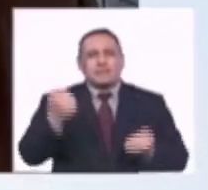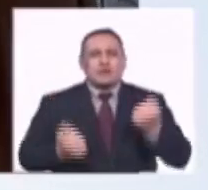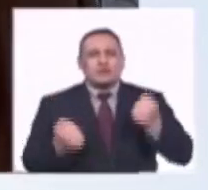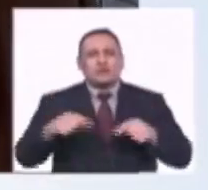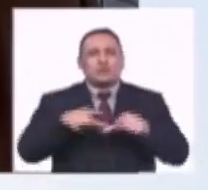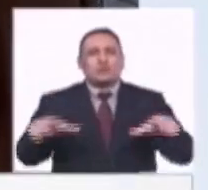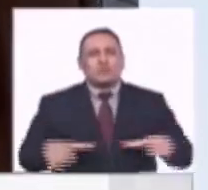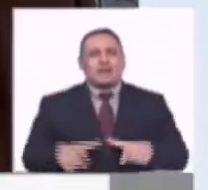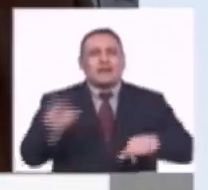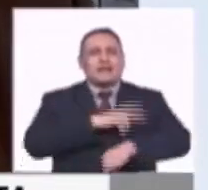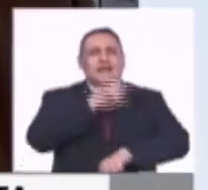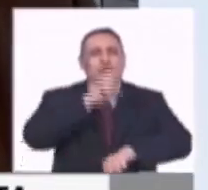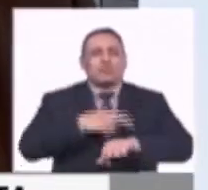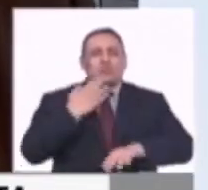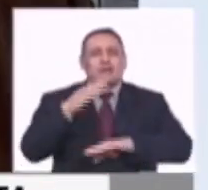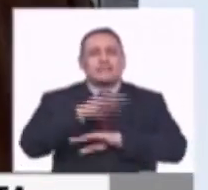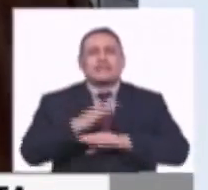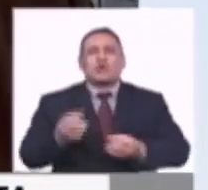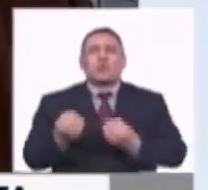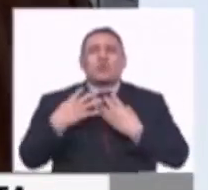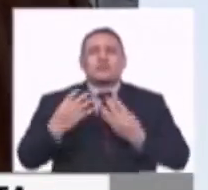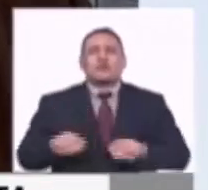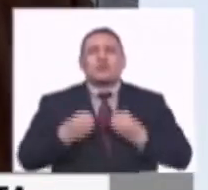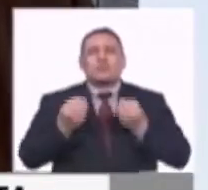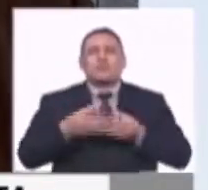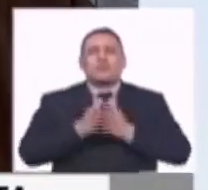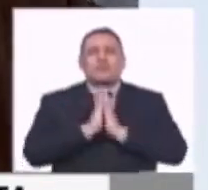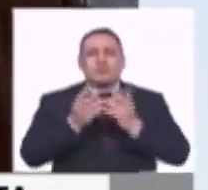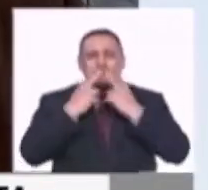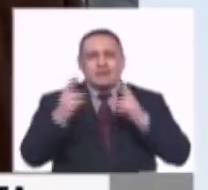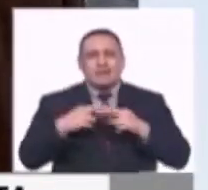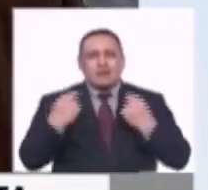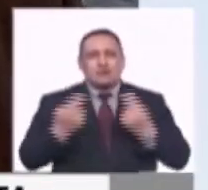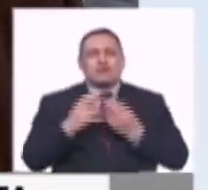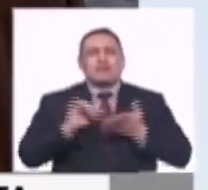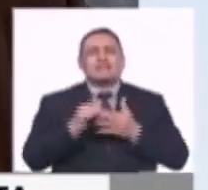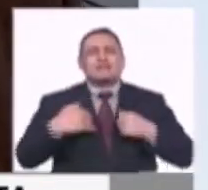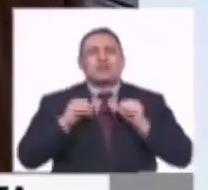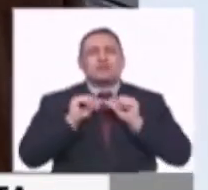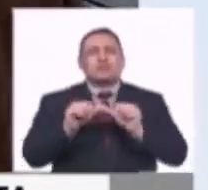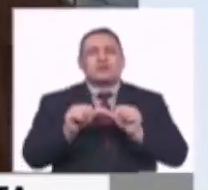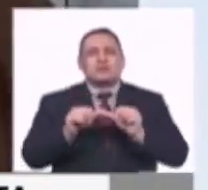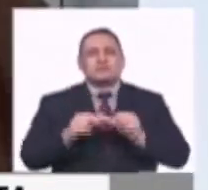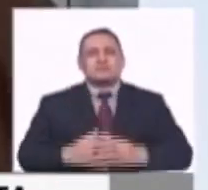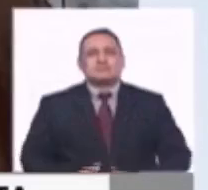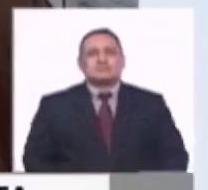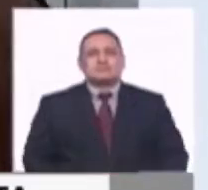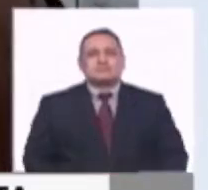esta región. Congresista, buenas tardes. Coméntenos, por favor, de la reunión que ha mantenido.